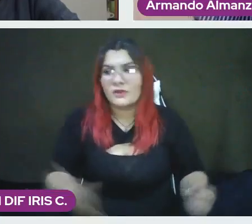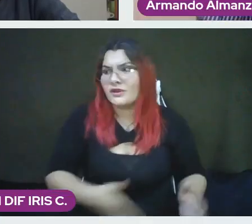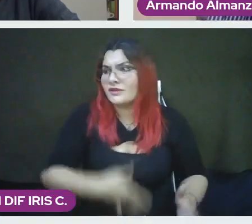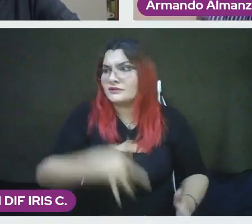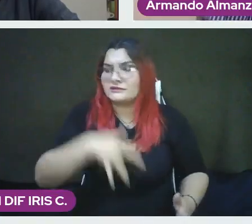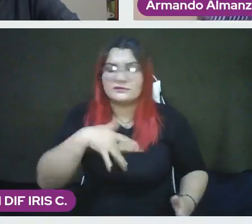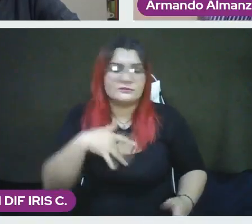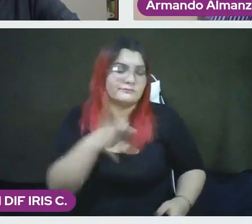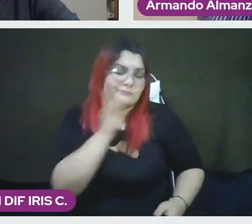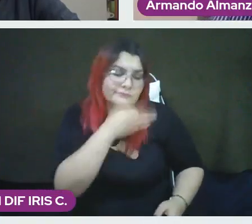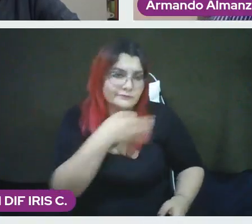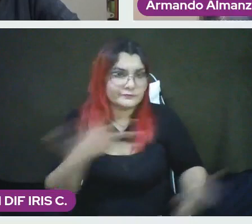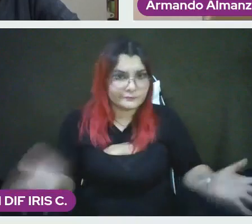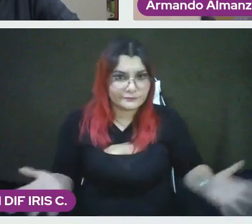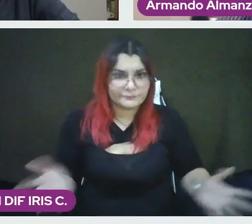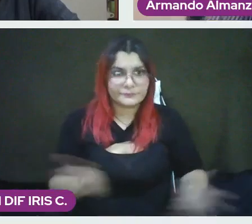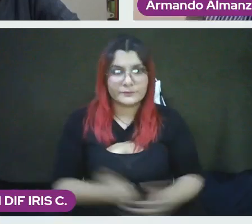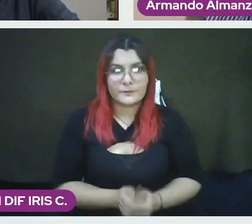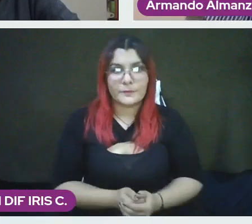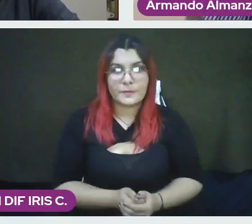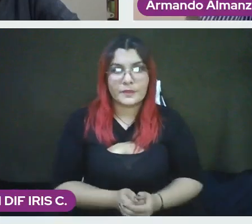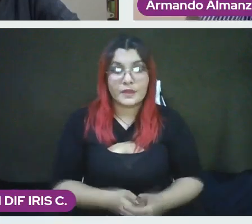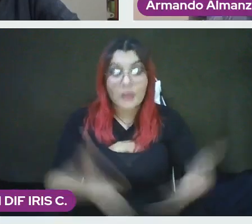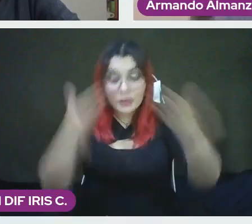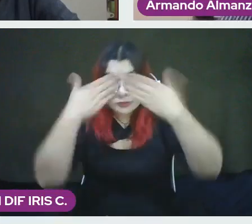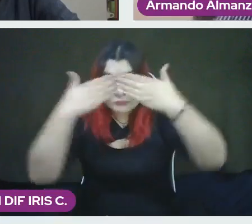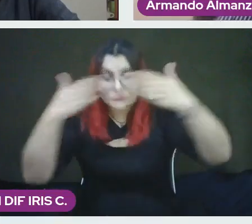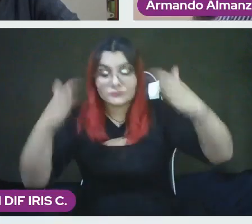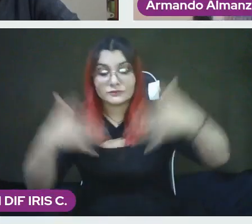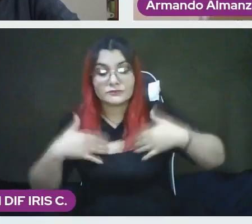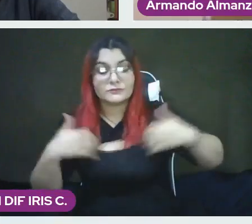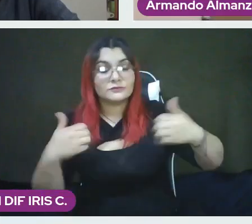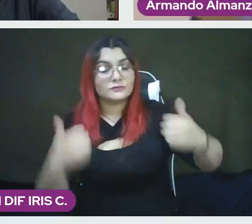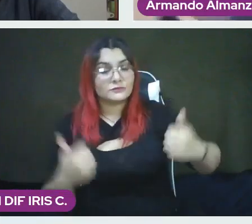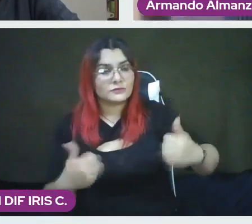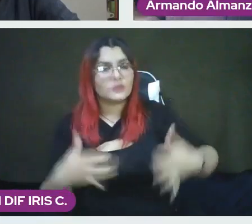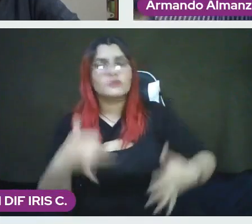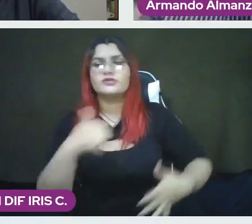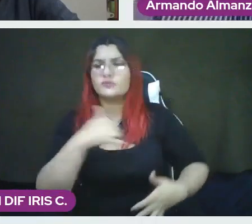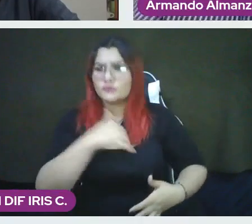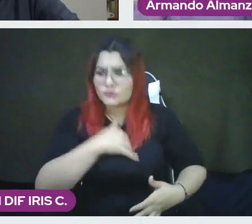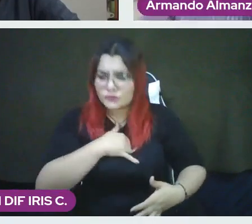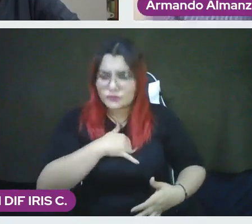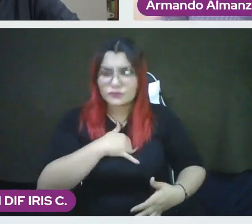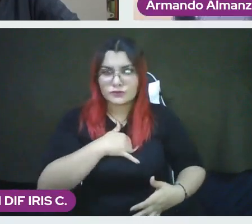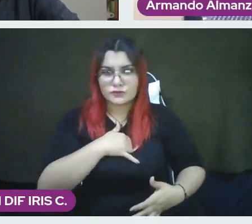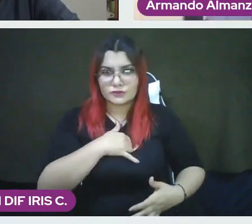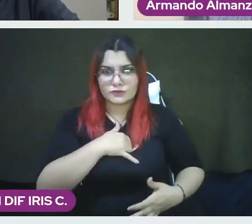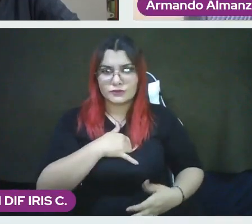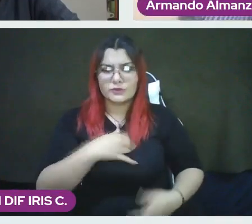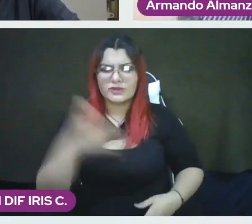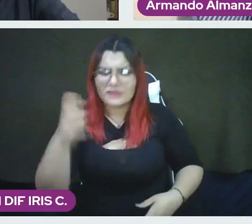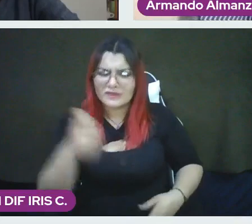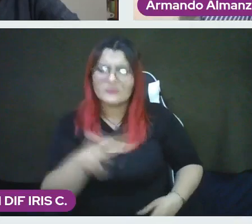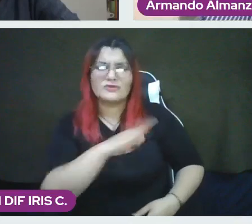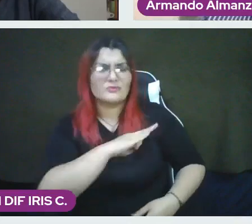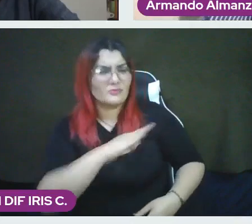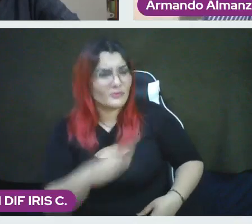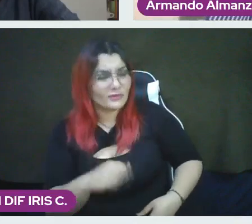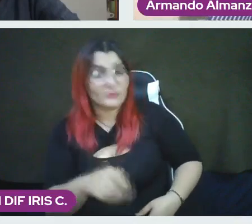¿no? Reconocer qué es lo que puedo dar, hasta dónde puedo dar y qué es lo que puedo dar, ¿no? Que esto